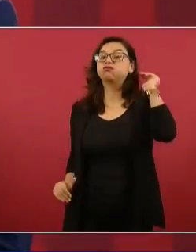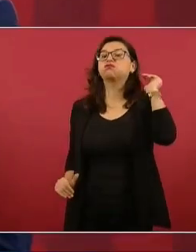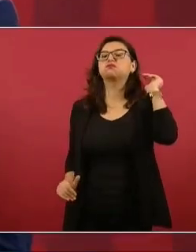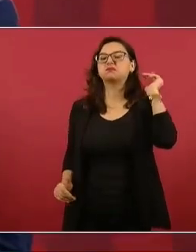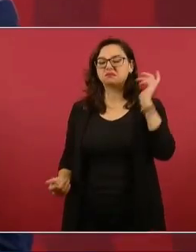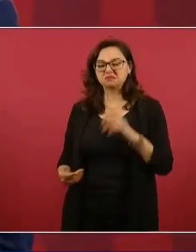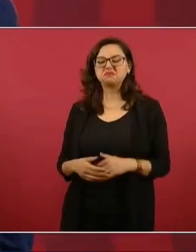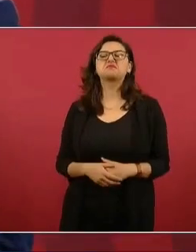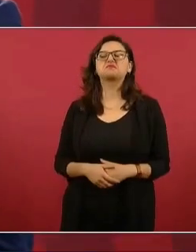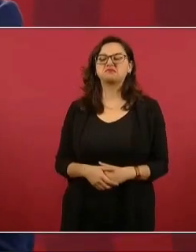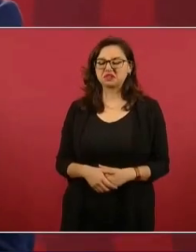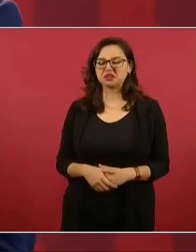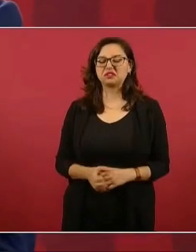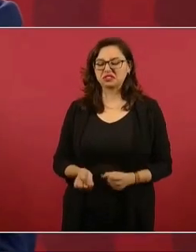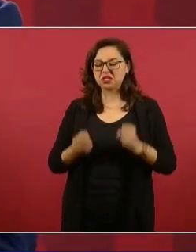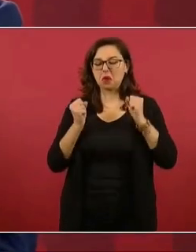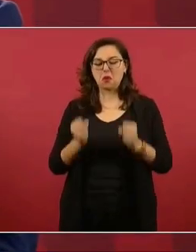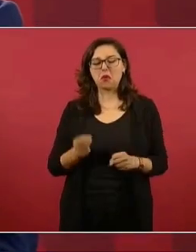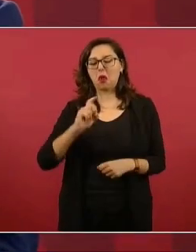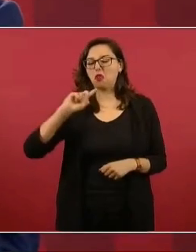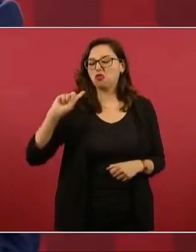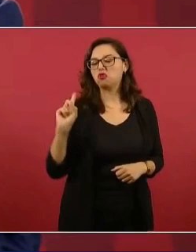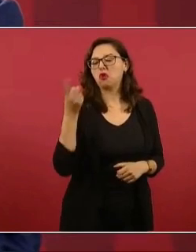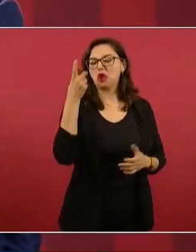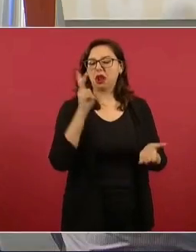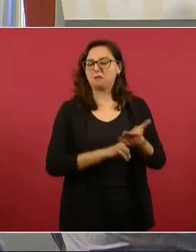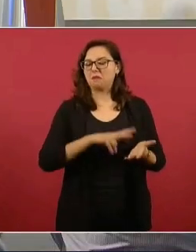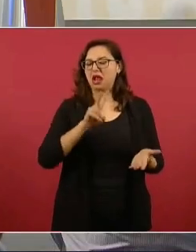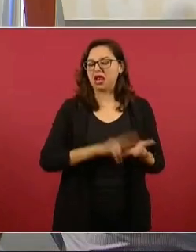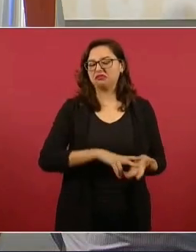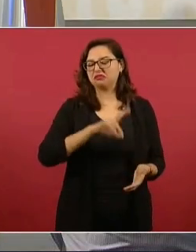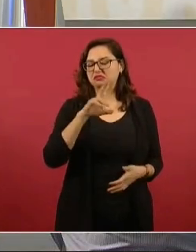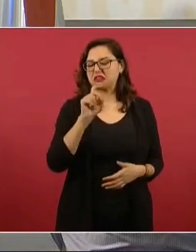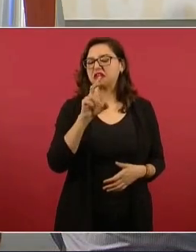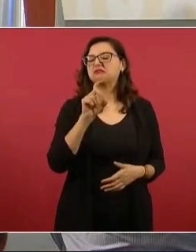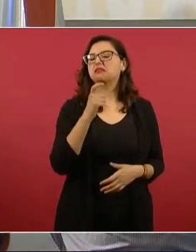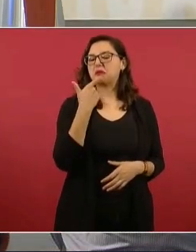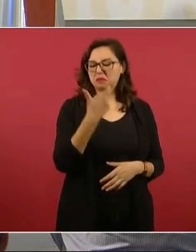se va a ir a 30 o a no sé cuánto el peso.